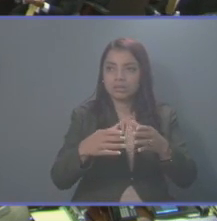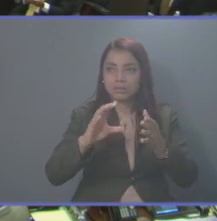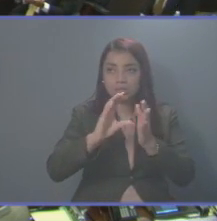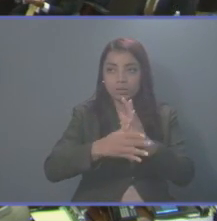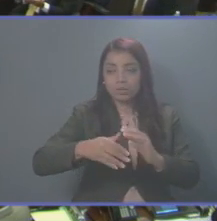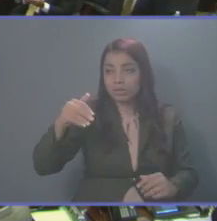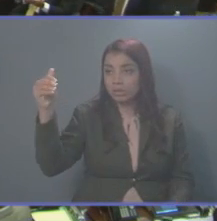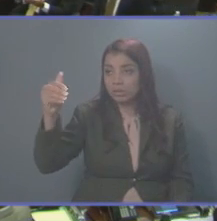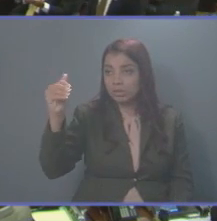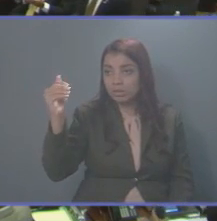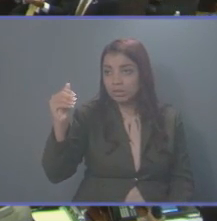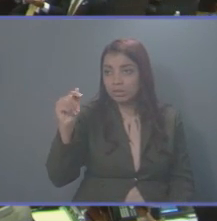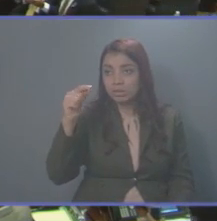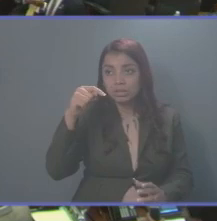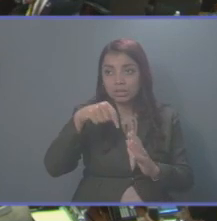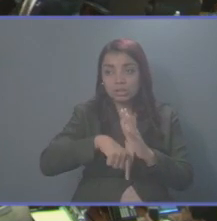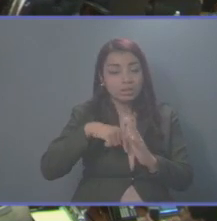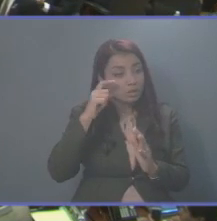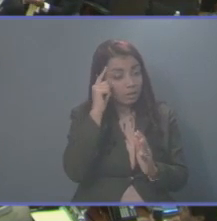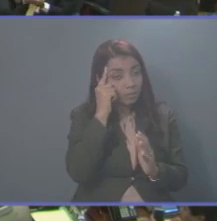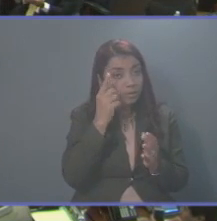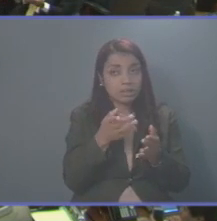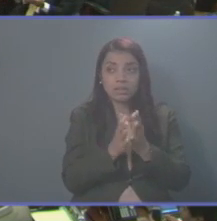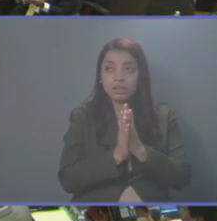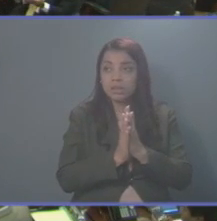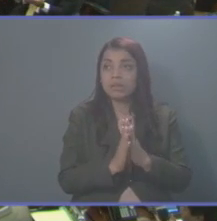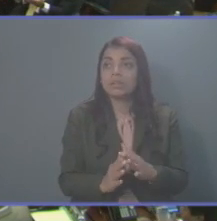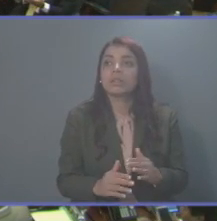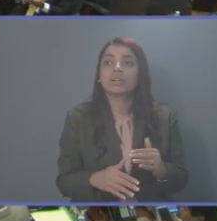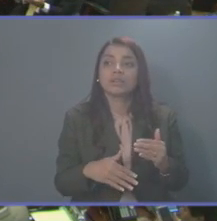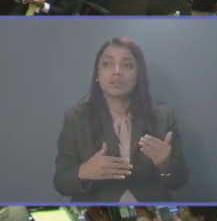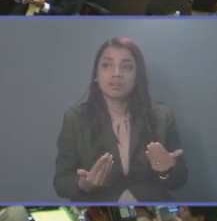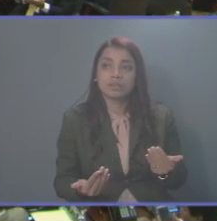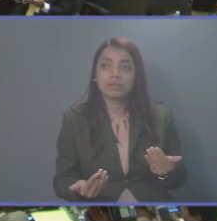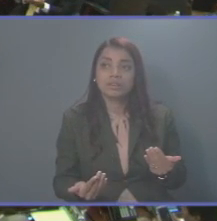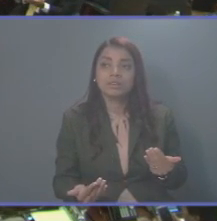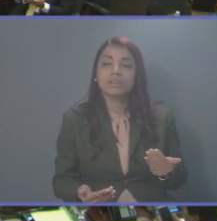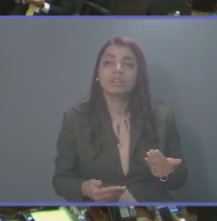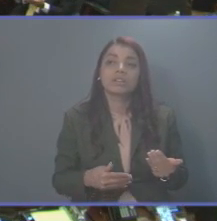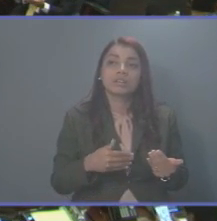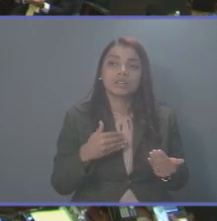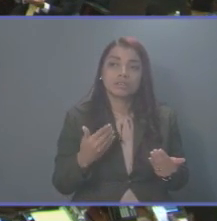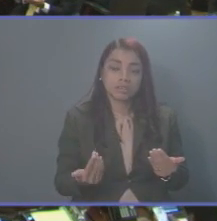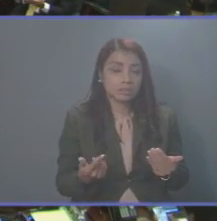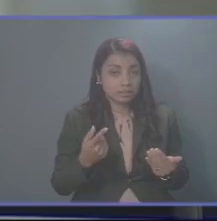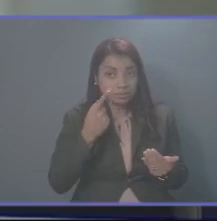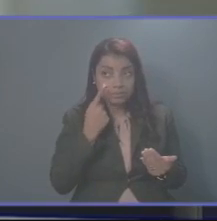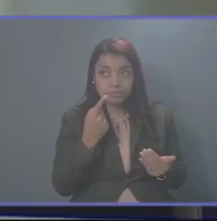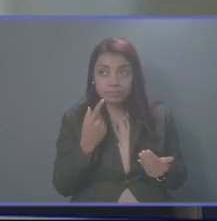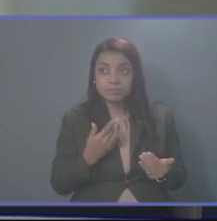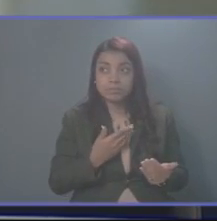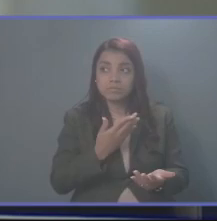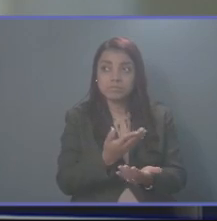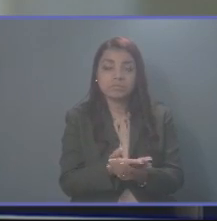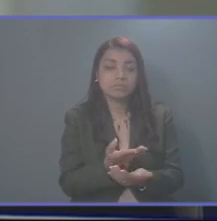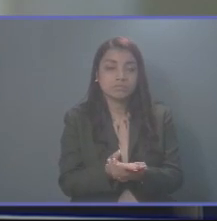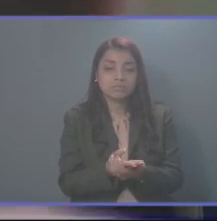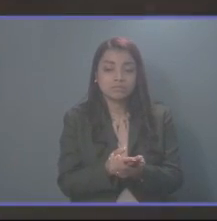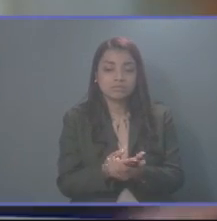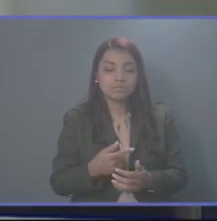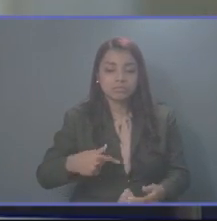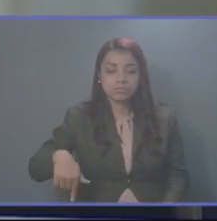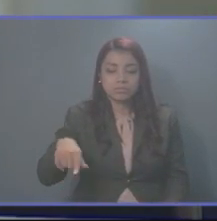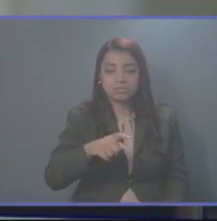educación. No voy a entrar a analizar el fondo de lo solicitado en ese dictamen, sino más bien someter a